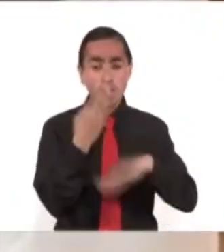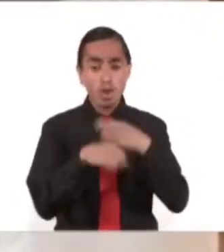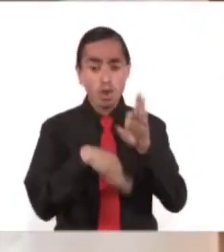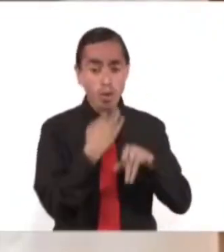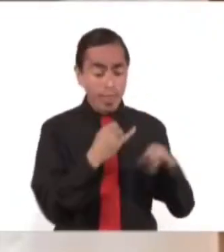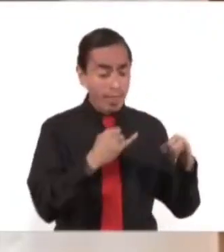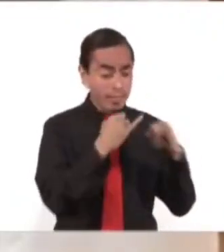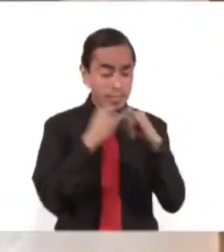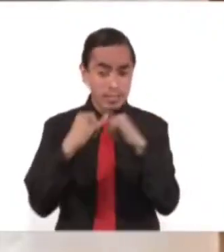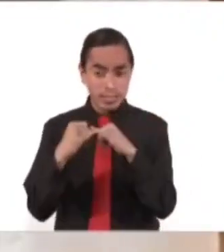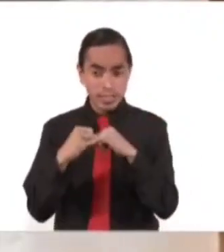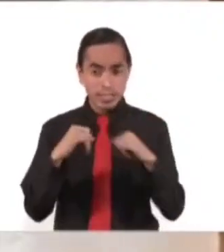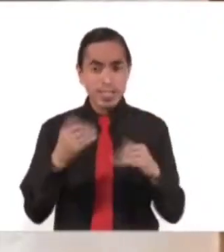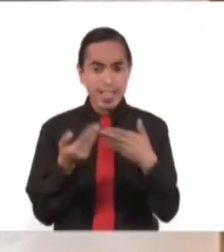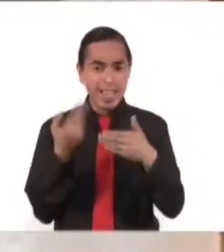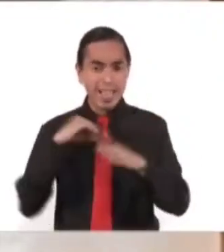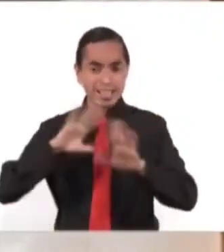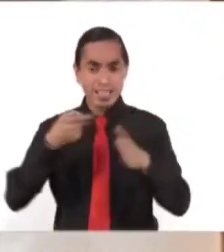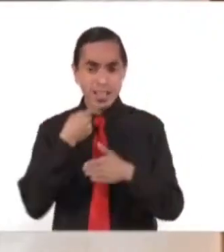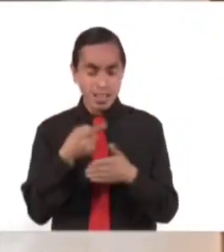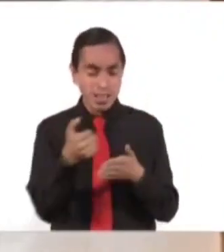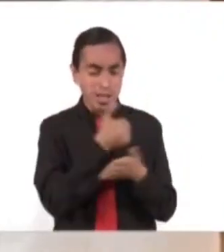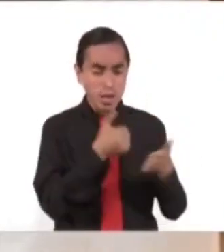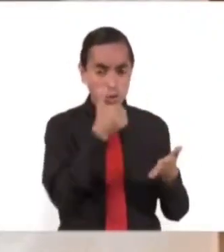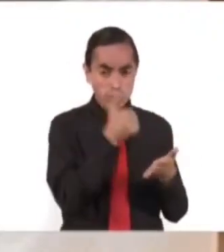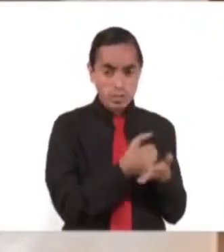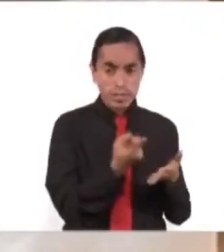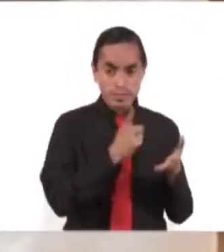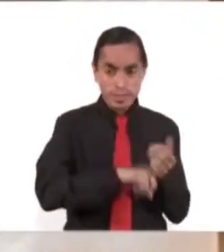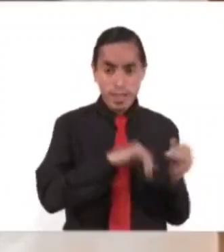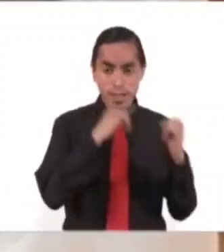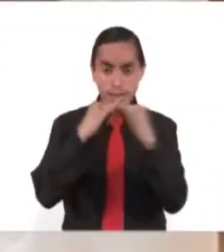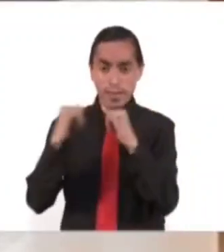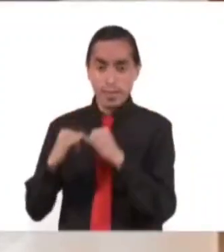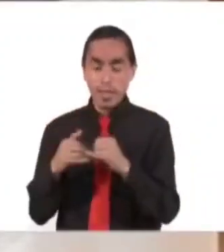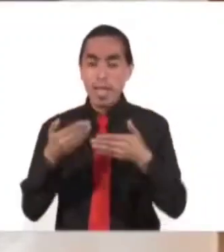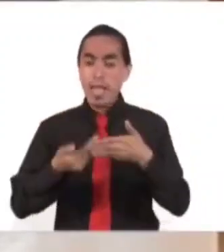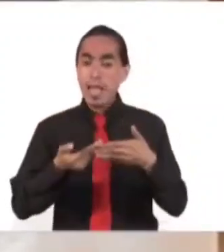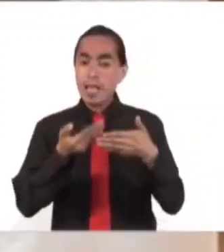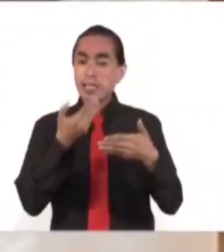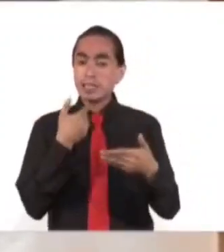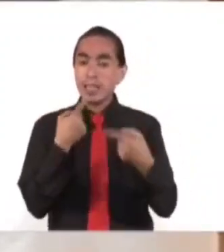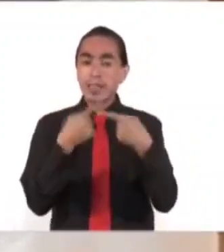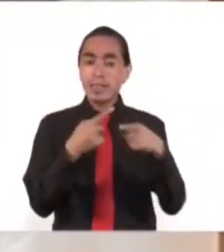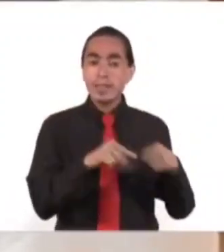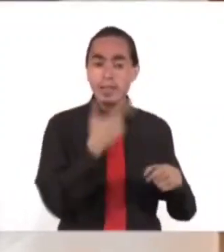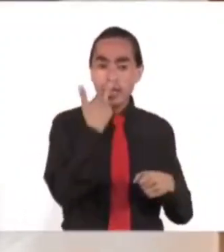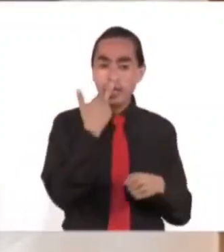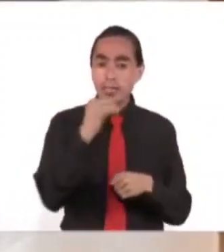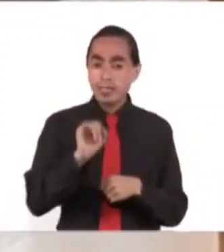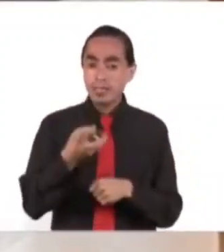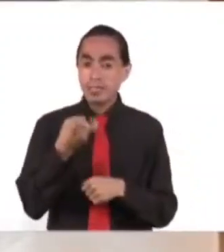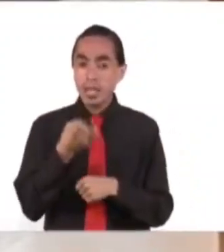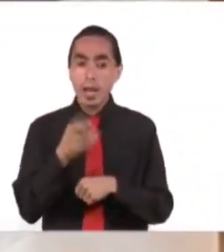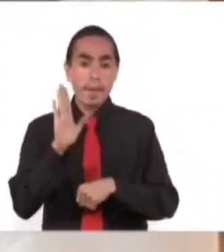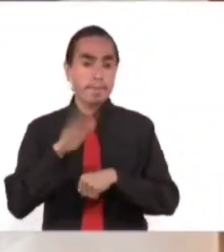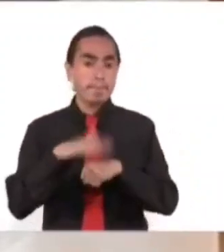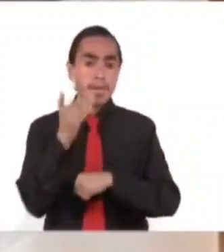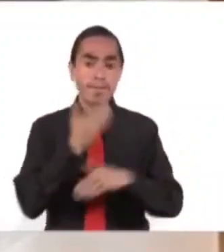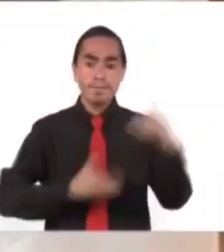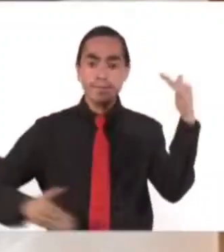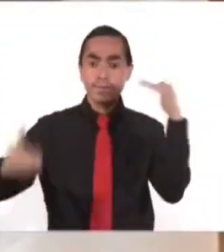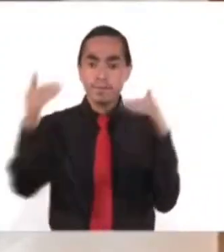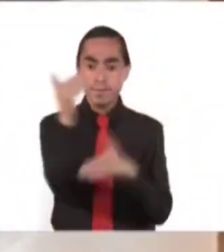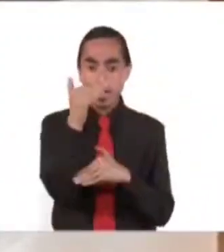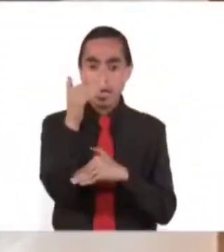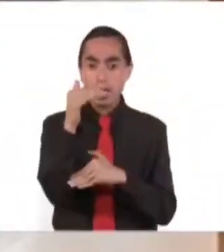la ciudad que dije antes. Son las instituciones, muchas de ellas, que por diferentes razones son las más avanzadas, las que tienen